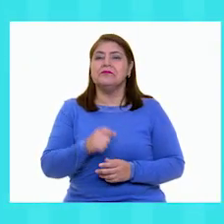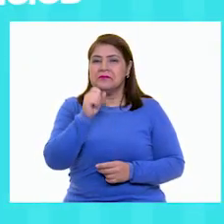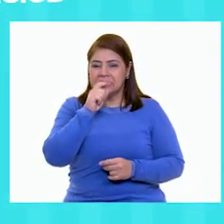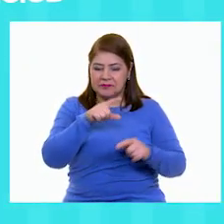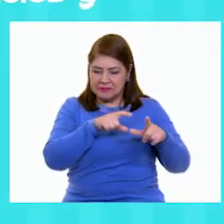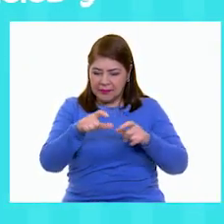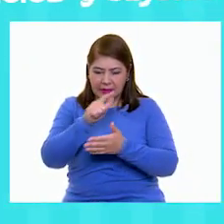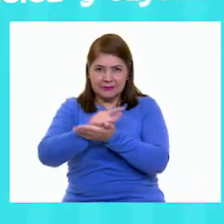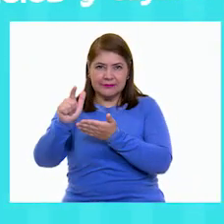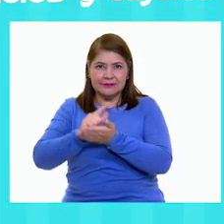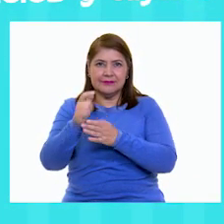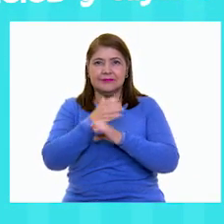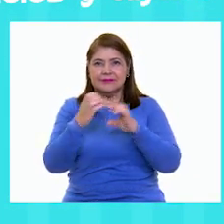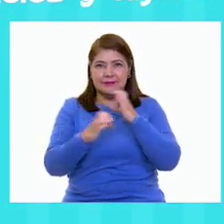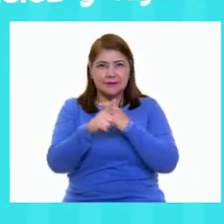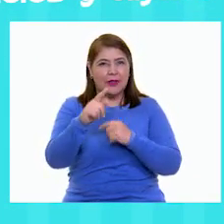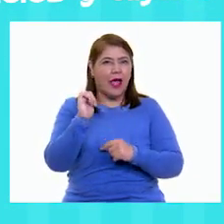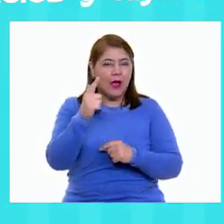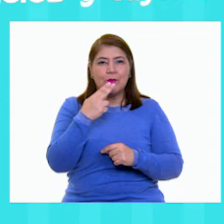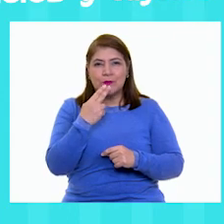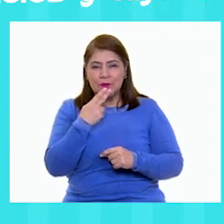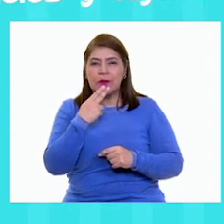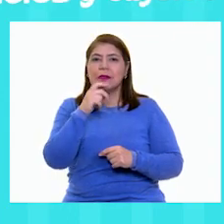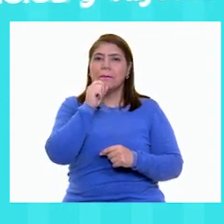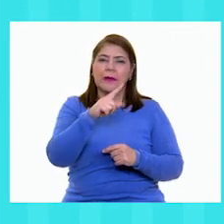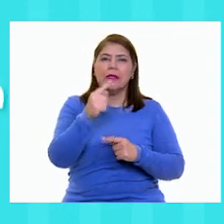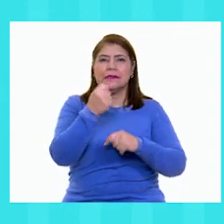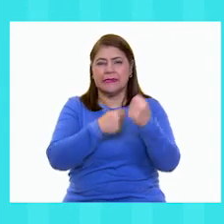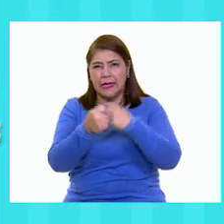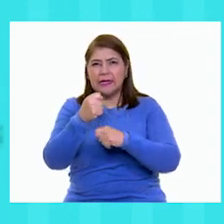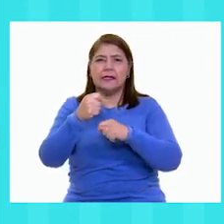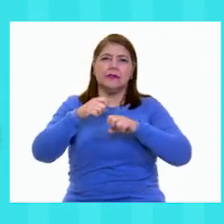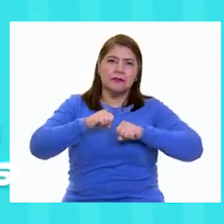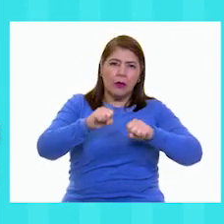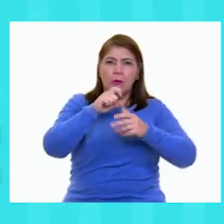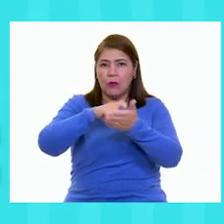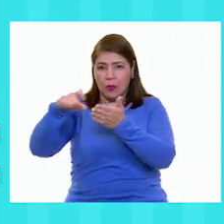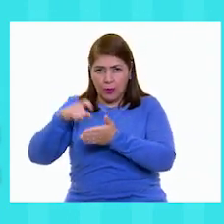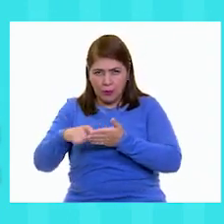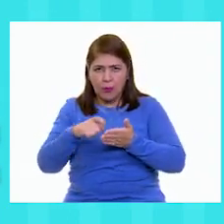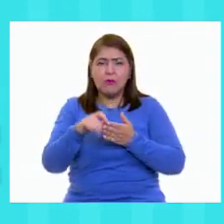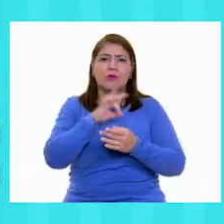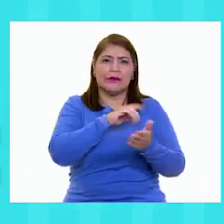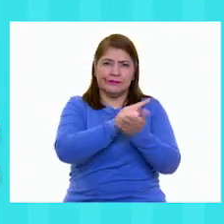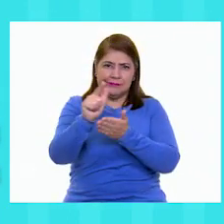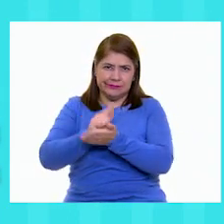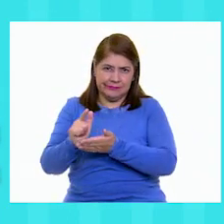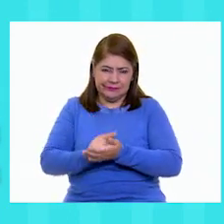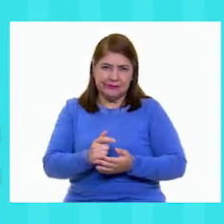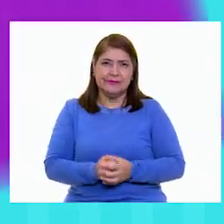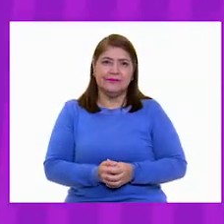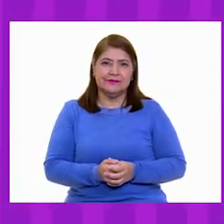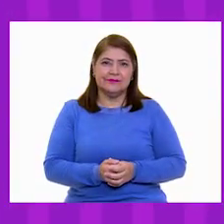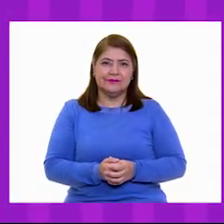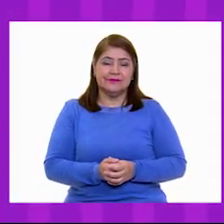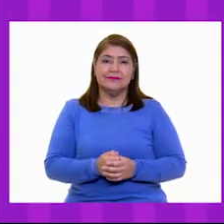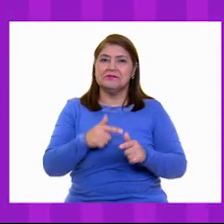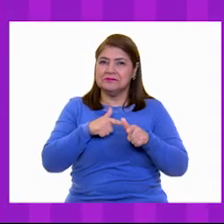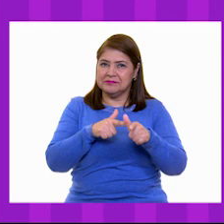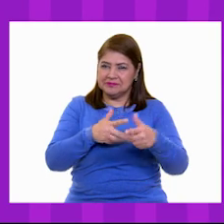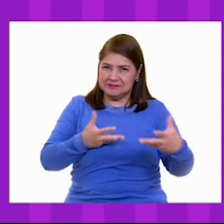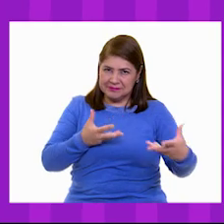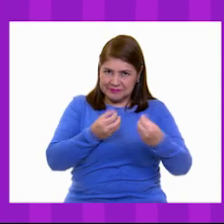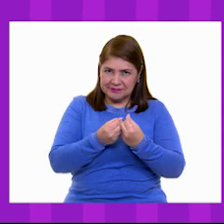Desinfecta las superficies de los objetos que más utilizas. También las cosas que compres en la tienda o en el supermercado.